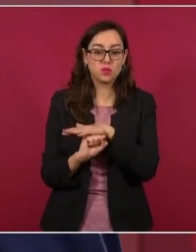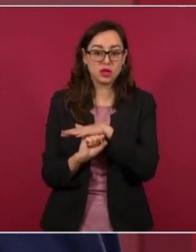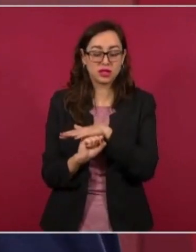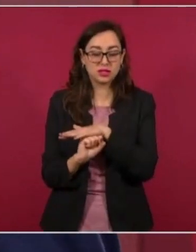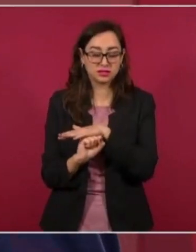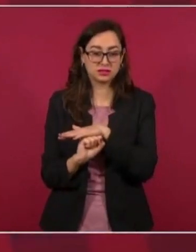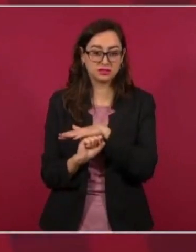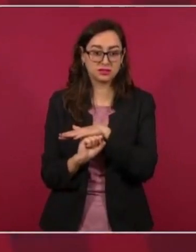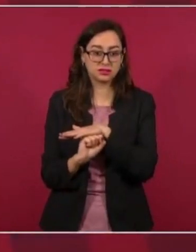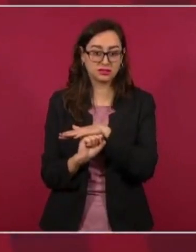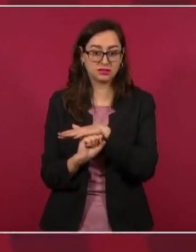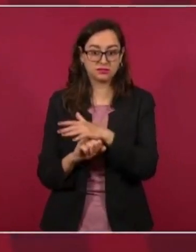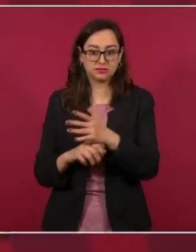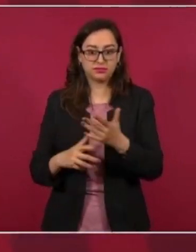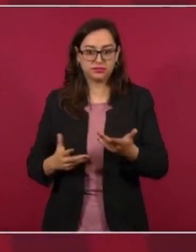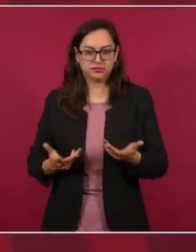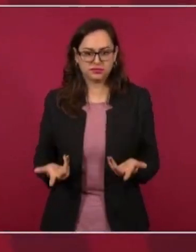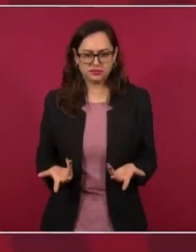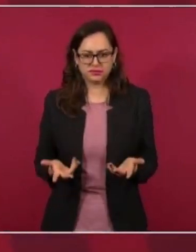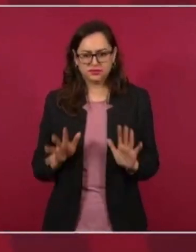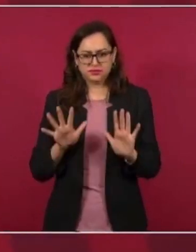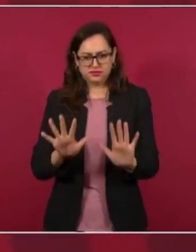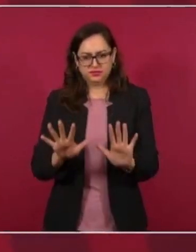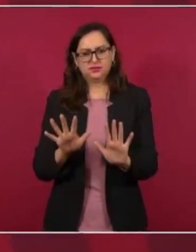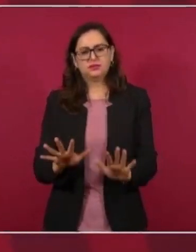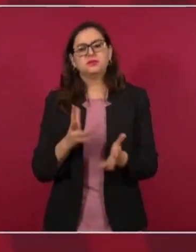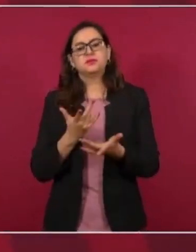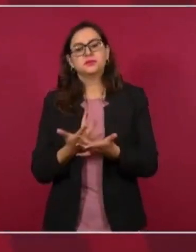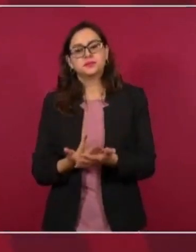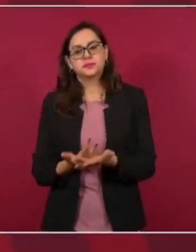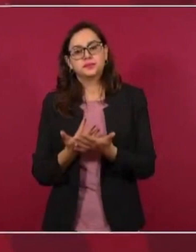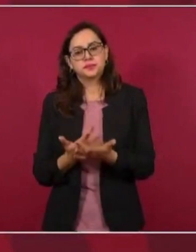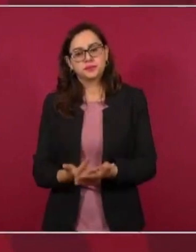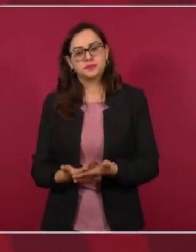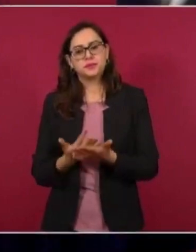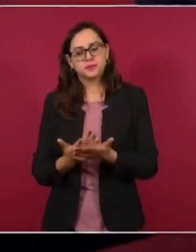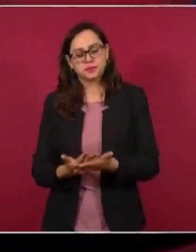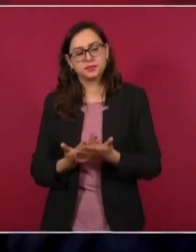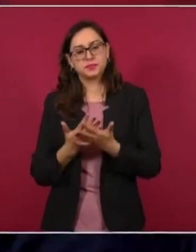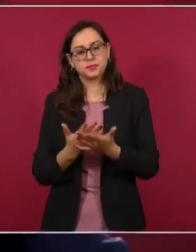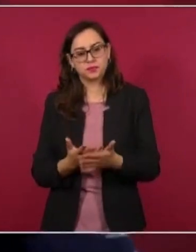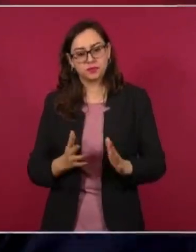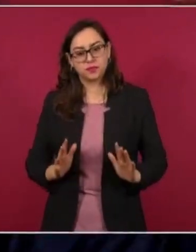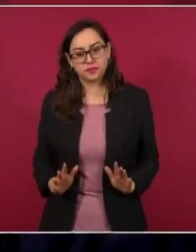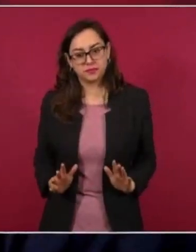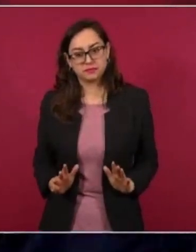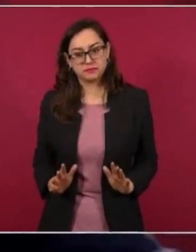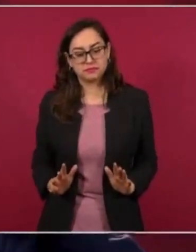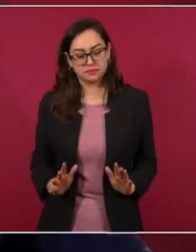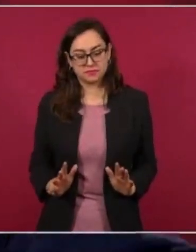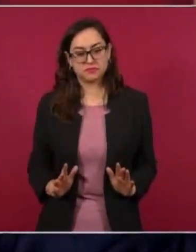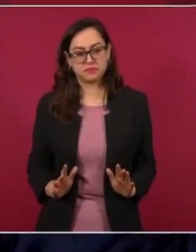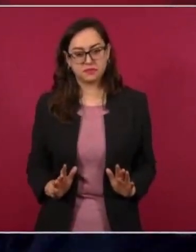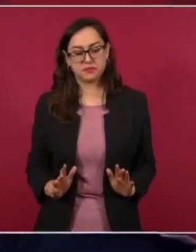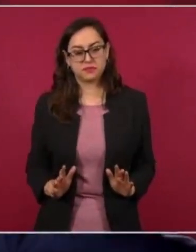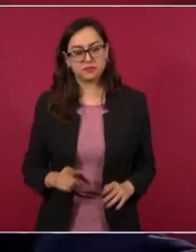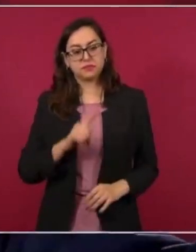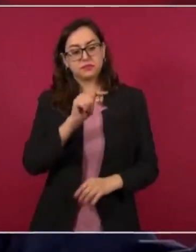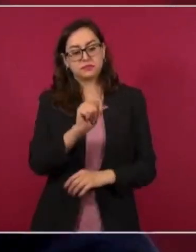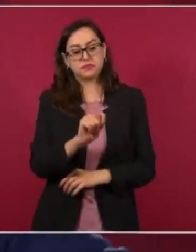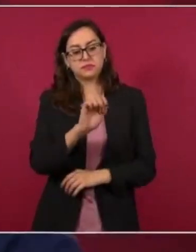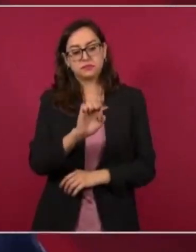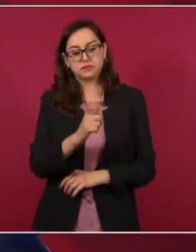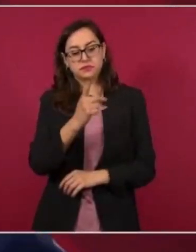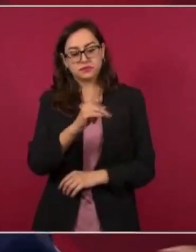Entonces, no nos adelantemos. Esperemos que lo de el